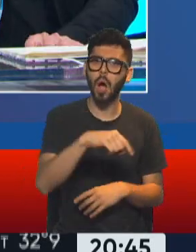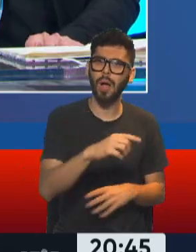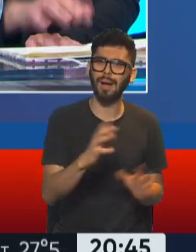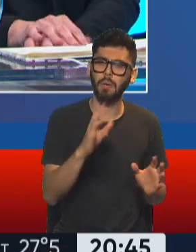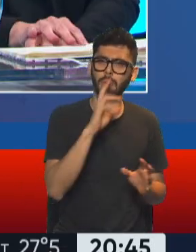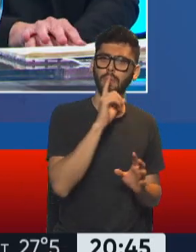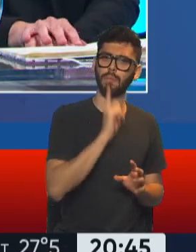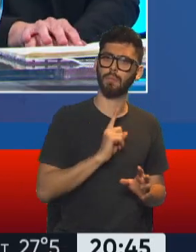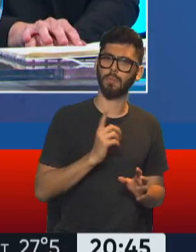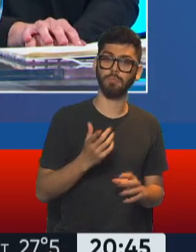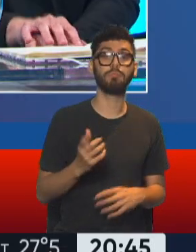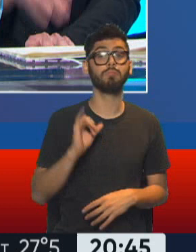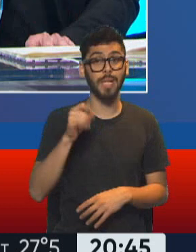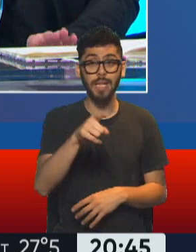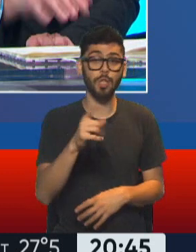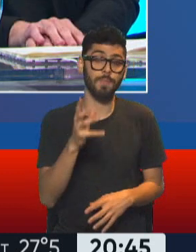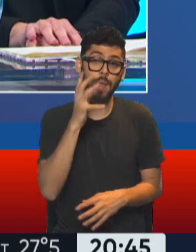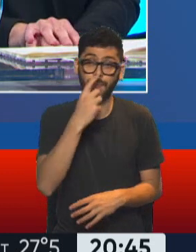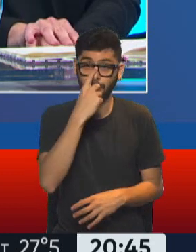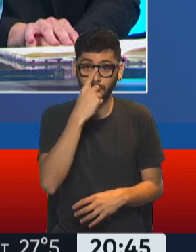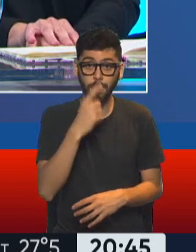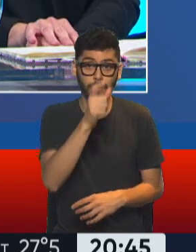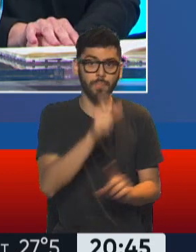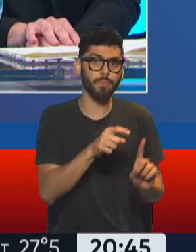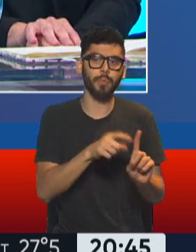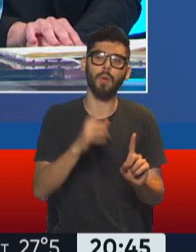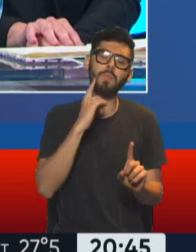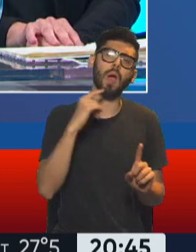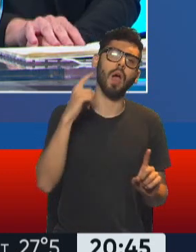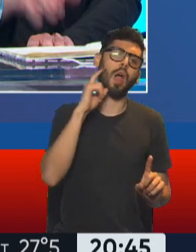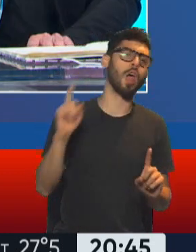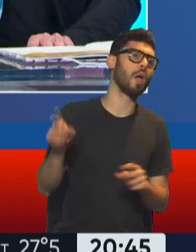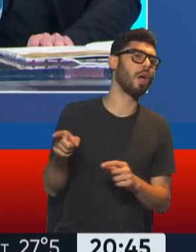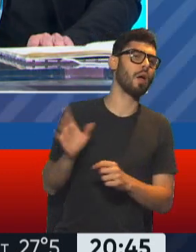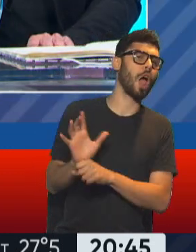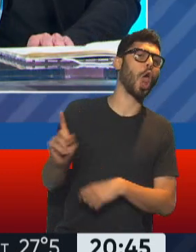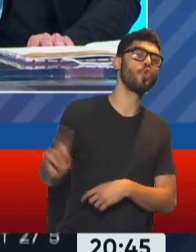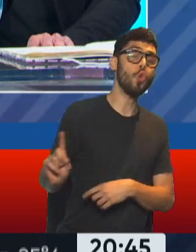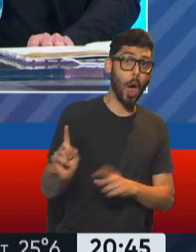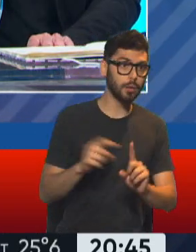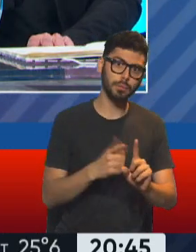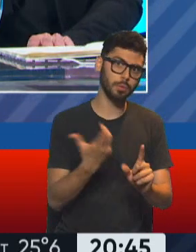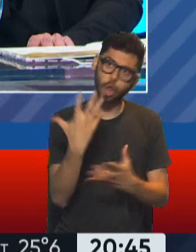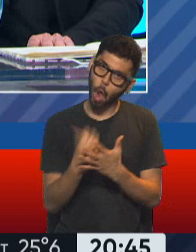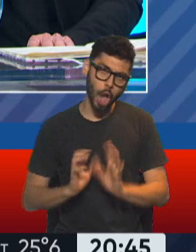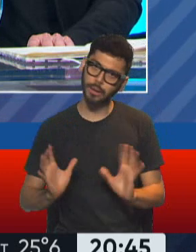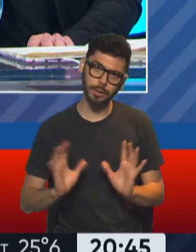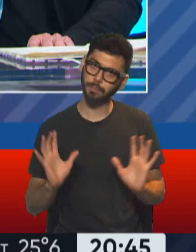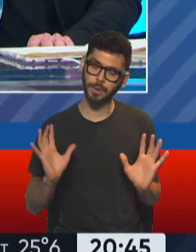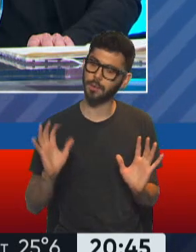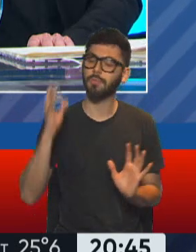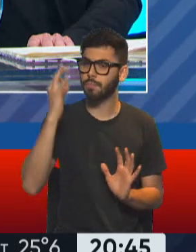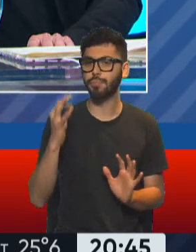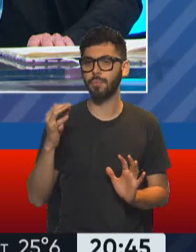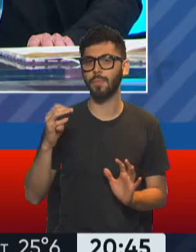arte lo que acabamos de ver es una barbaridad es inaceptable el negacionismo de todos modos más allá de eso creo que hay acá en